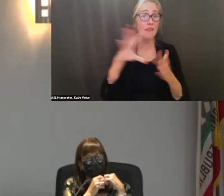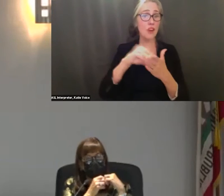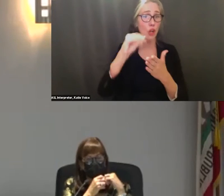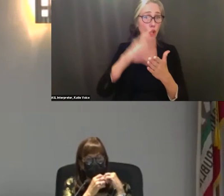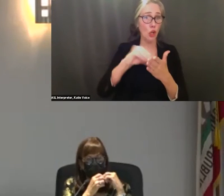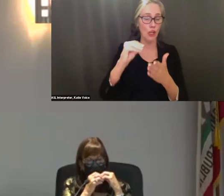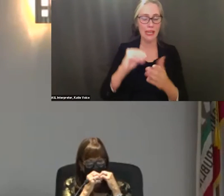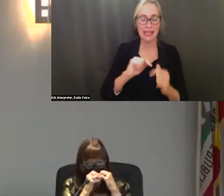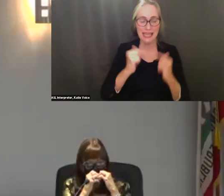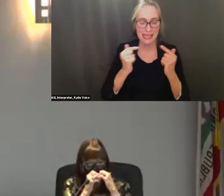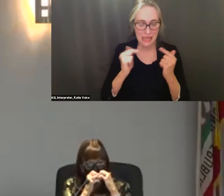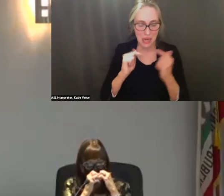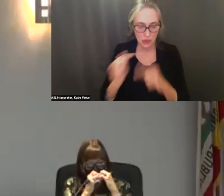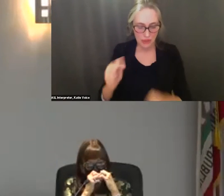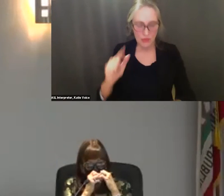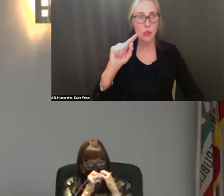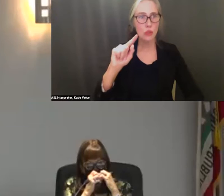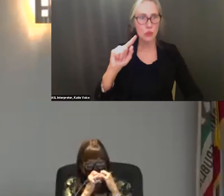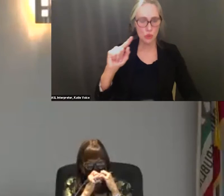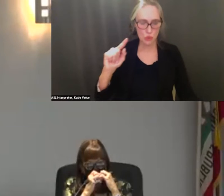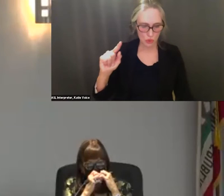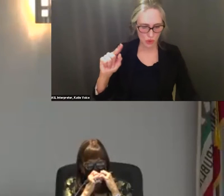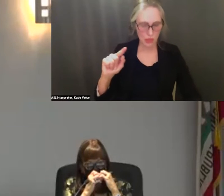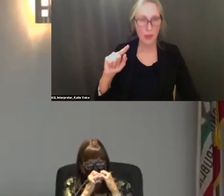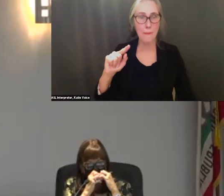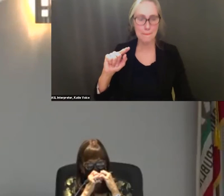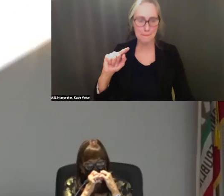señora Loughridge y a la señora Roundy Harder.